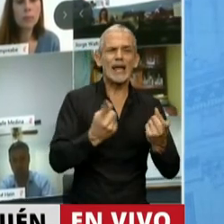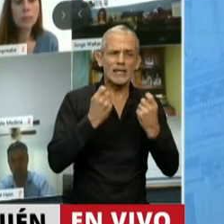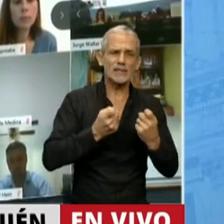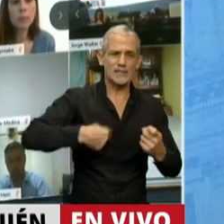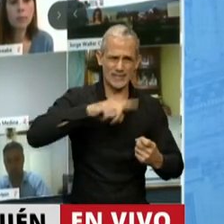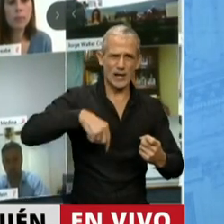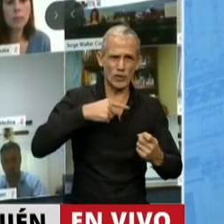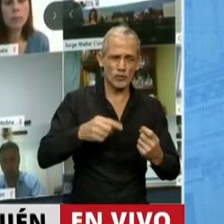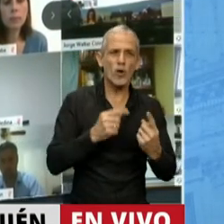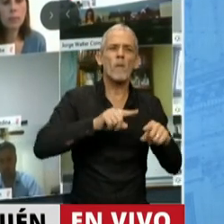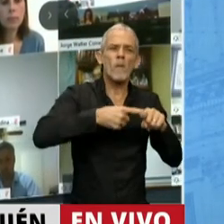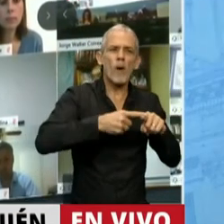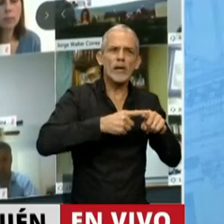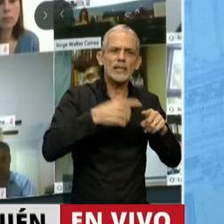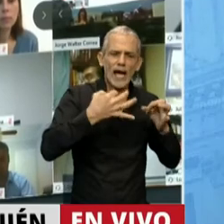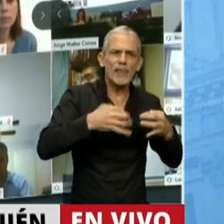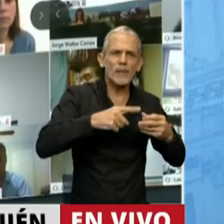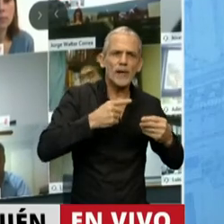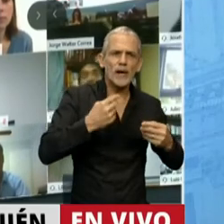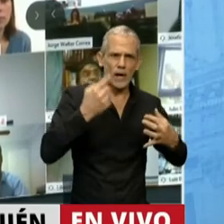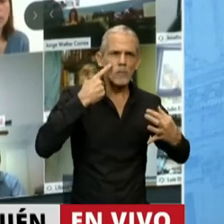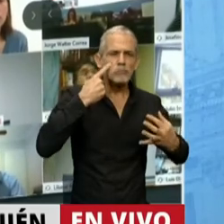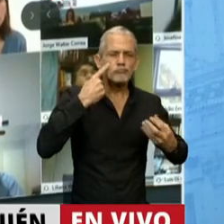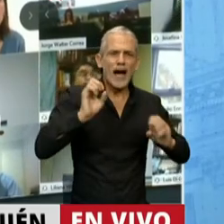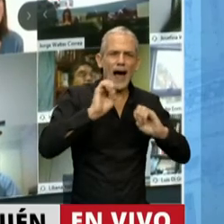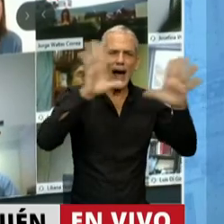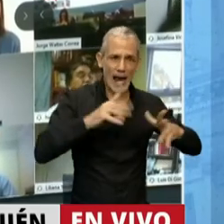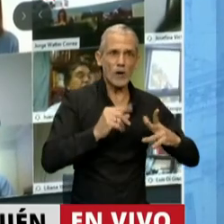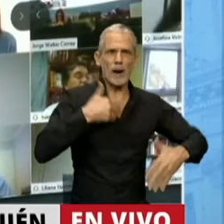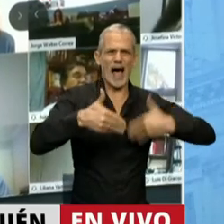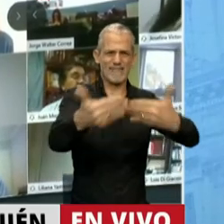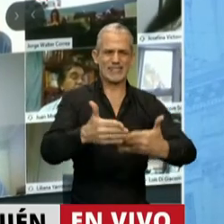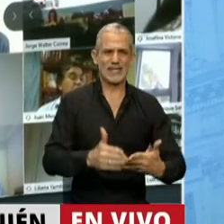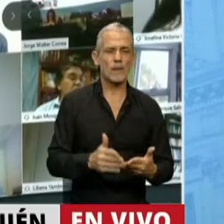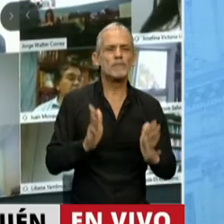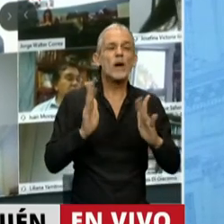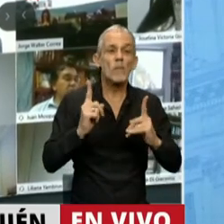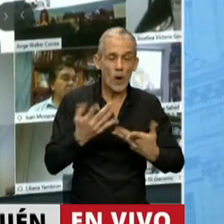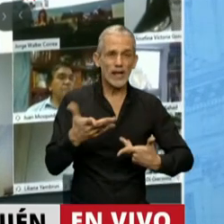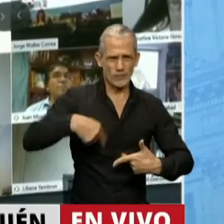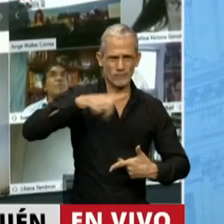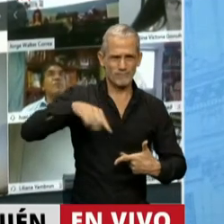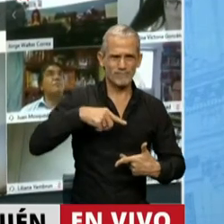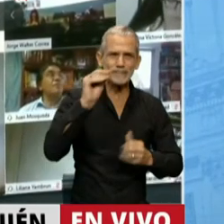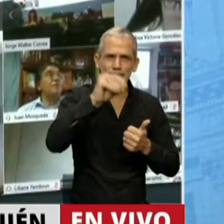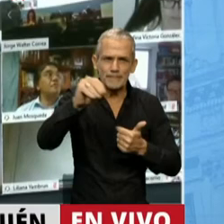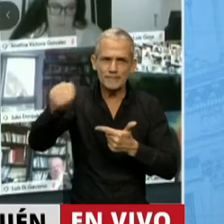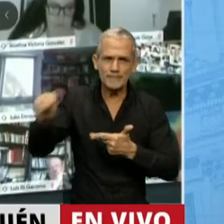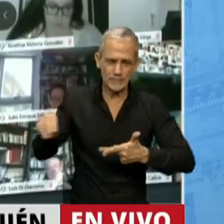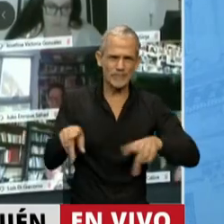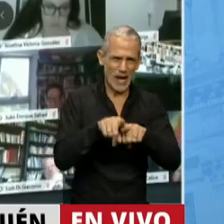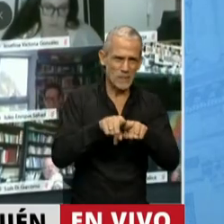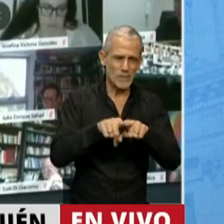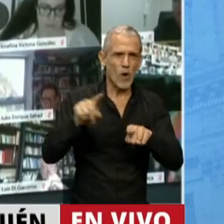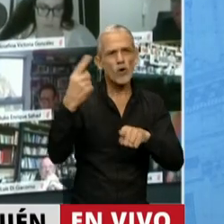generemos un contexto político de certidumbre y reglas claras. Por esto convoco, como han hecho